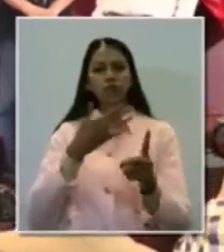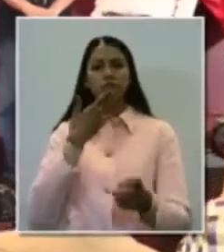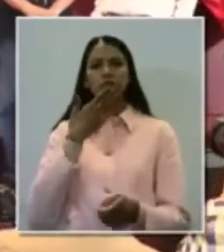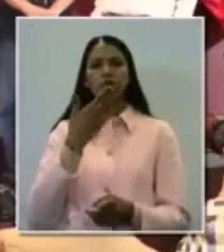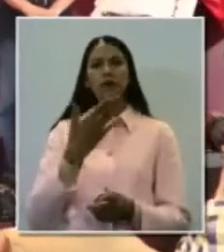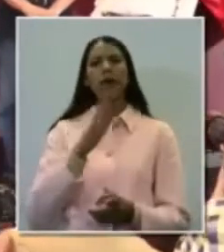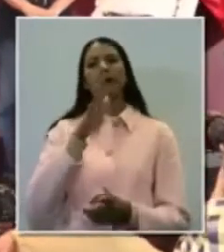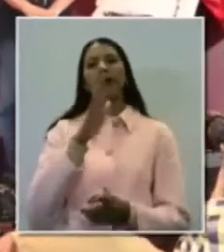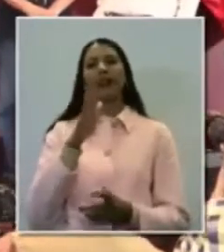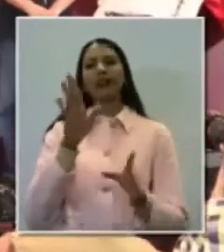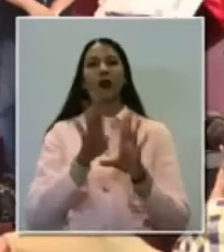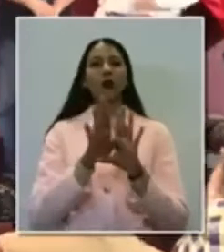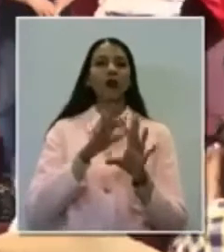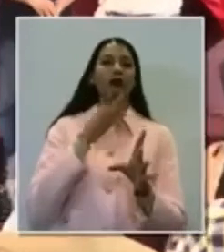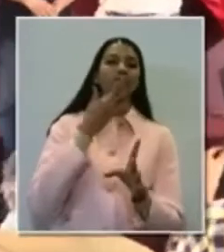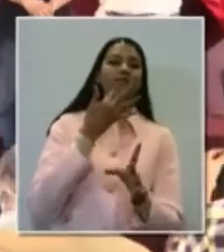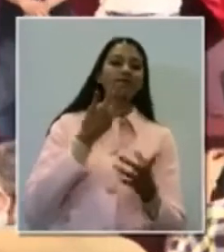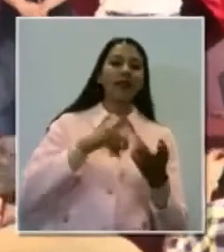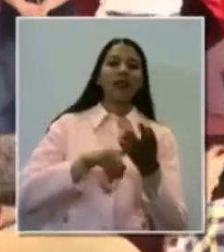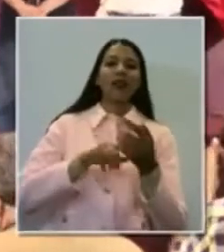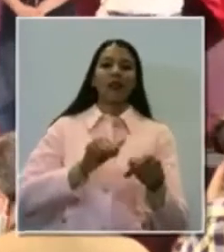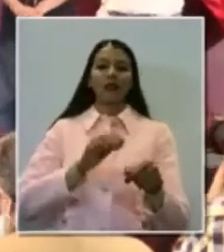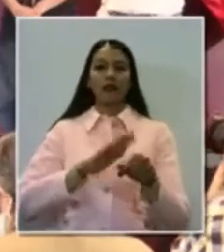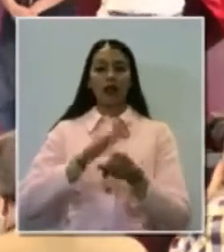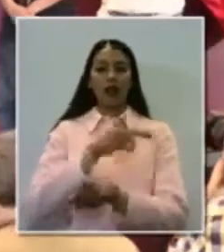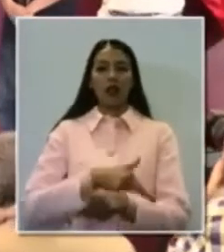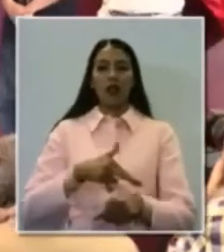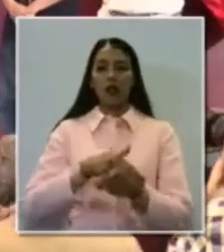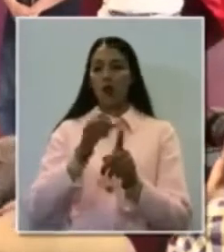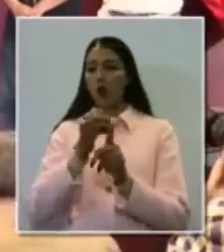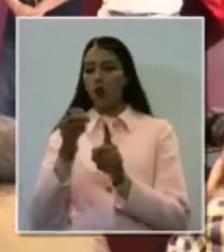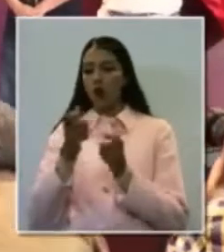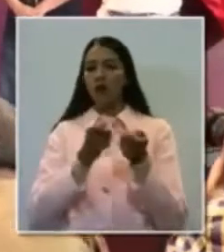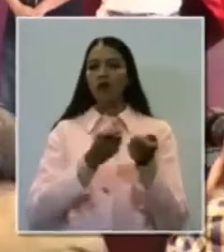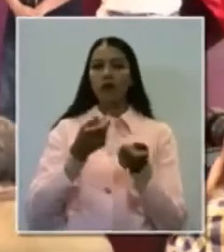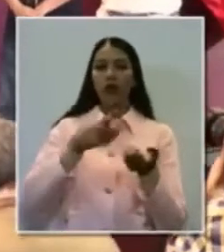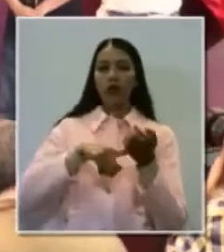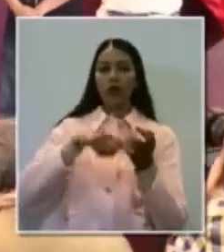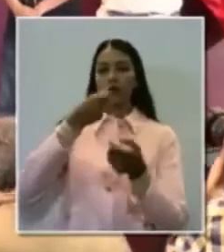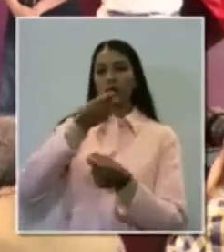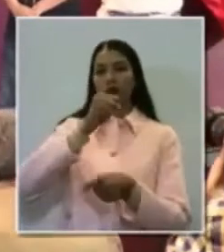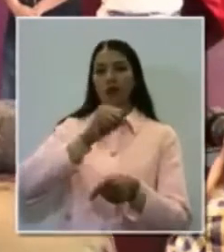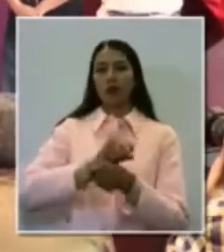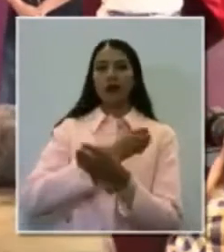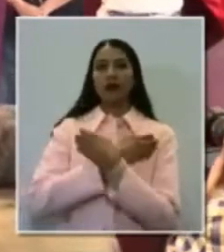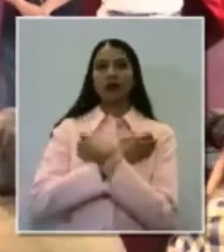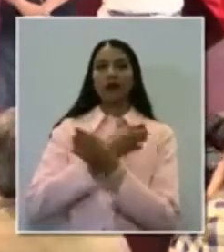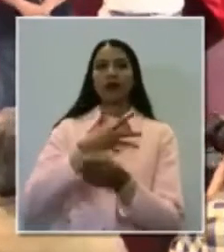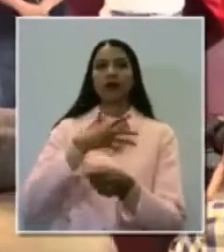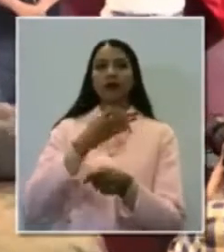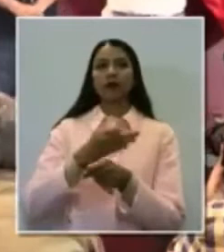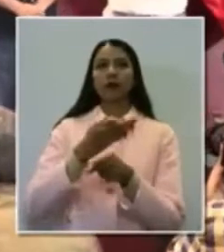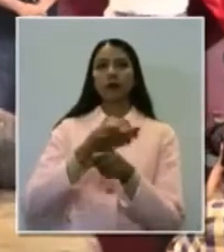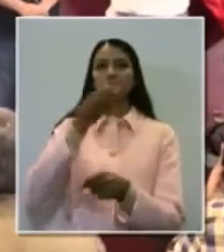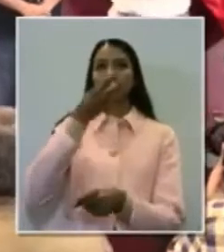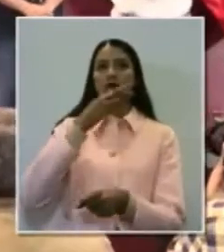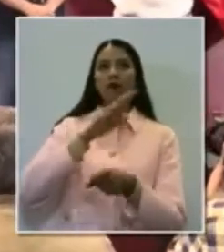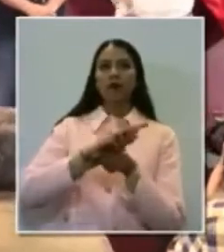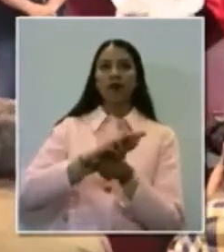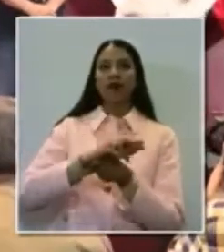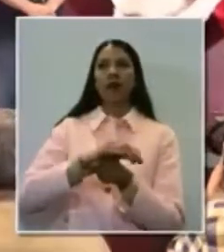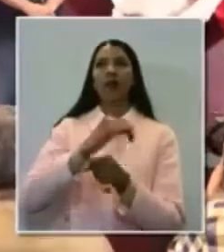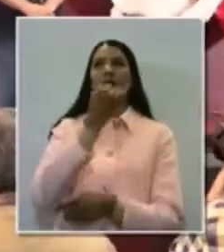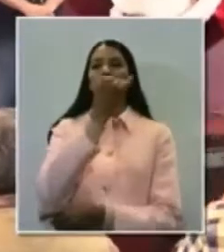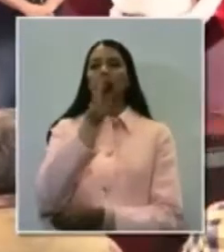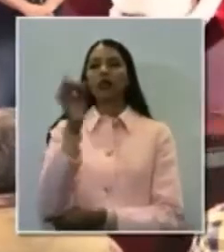poco torcido en temas de procesos administrativos y procesos organizacionales dentro de la Secretaría. Se encuentra con nosotros la directora de